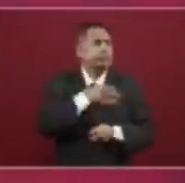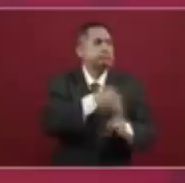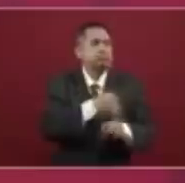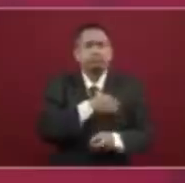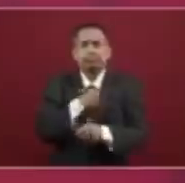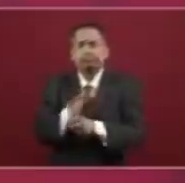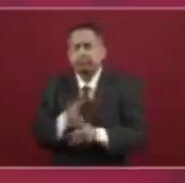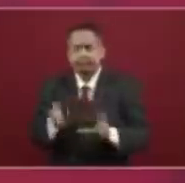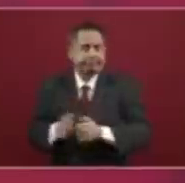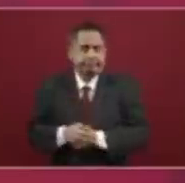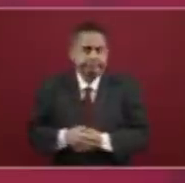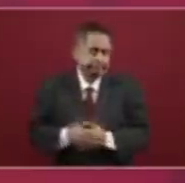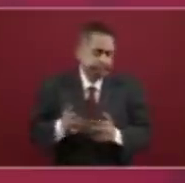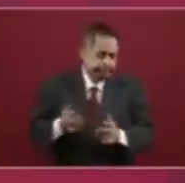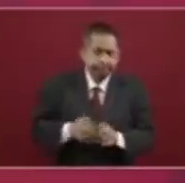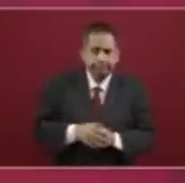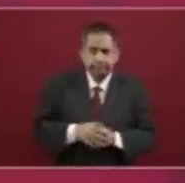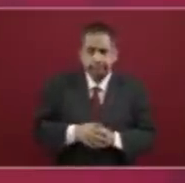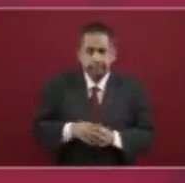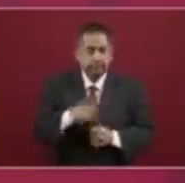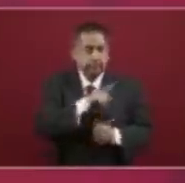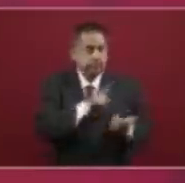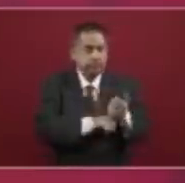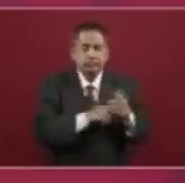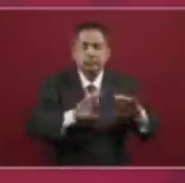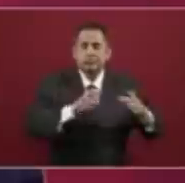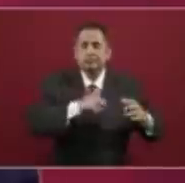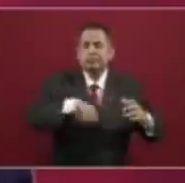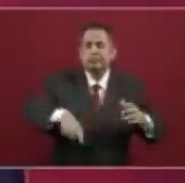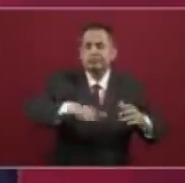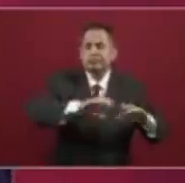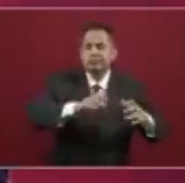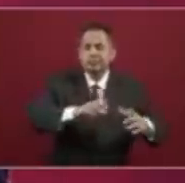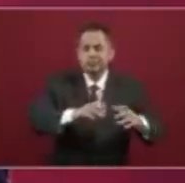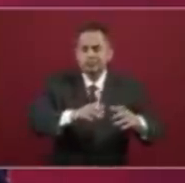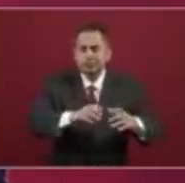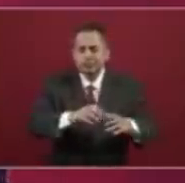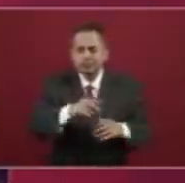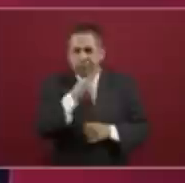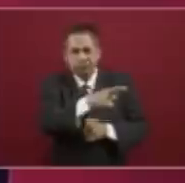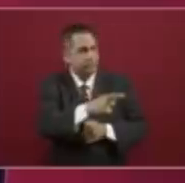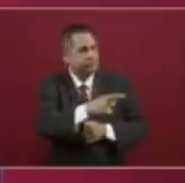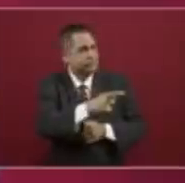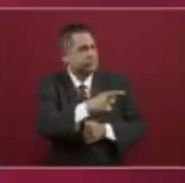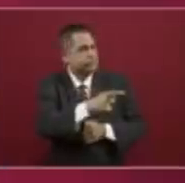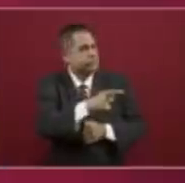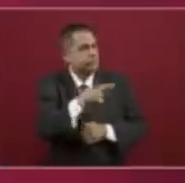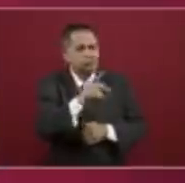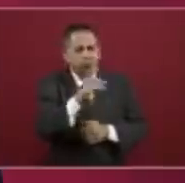la aplicaron en los bueyes de sus compadres.